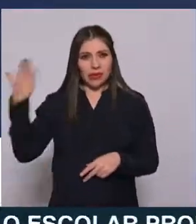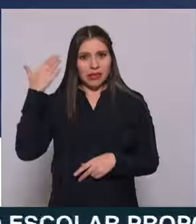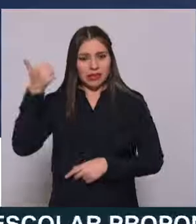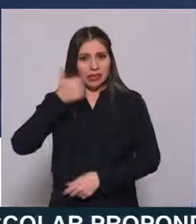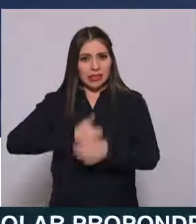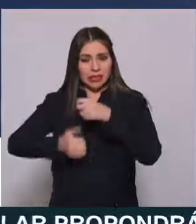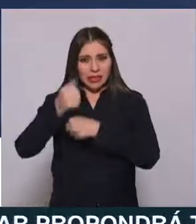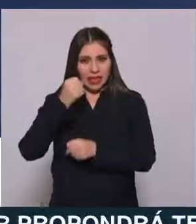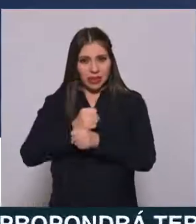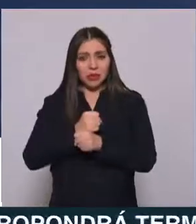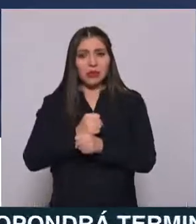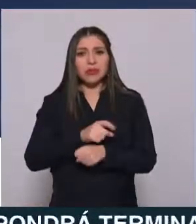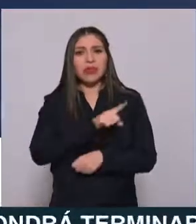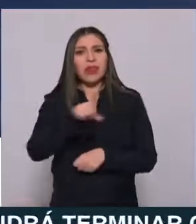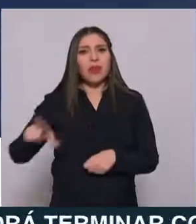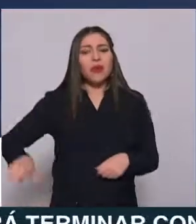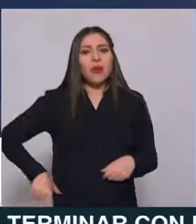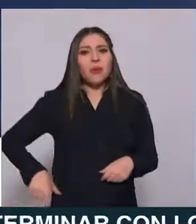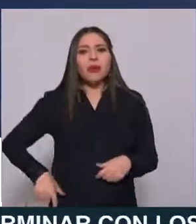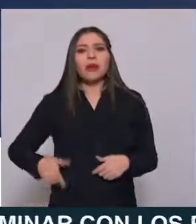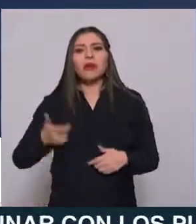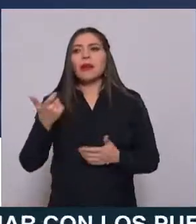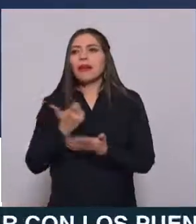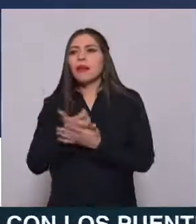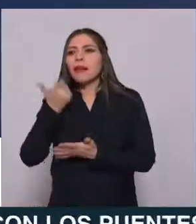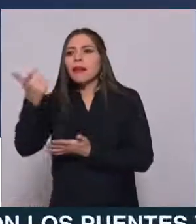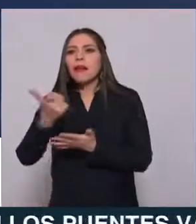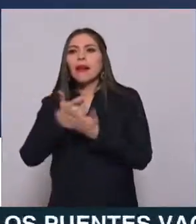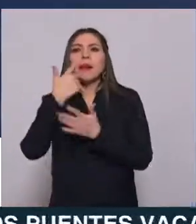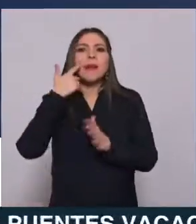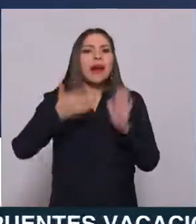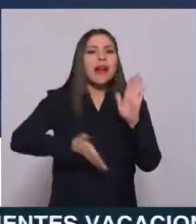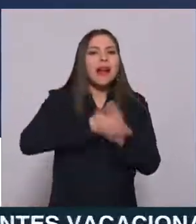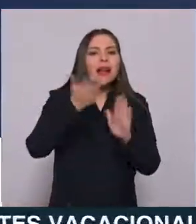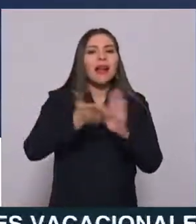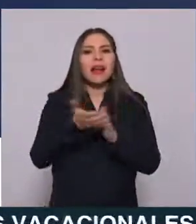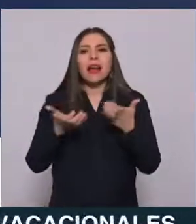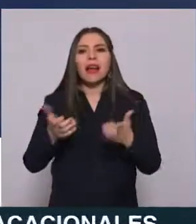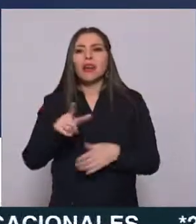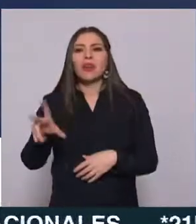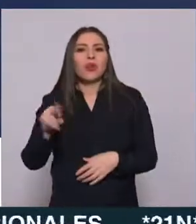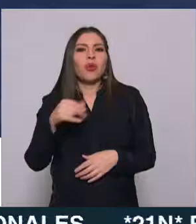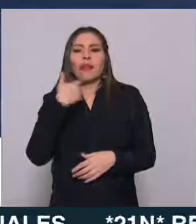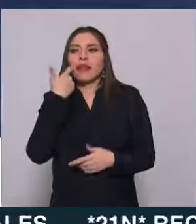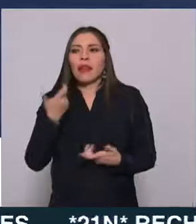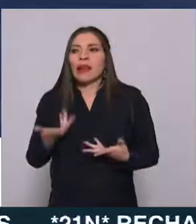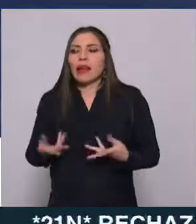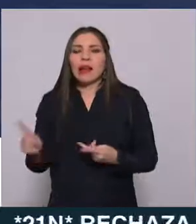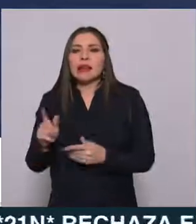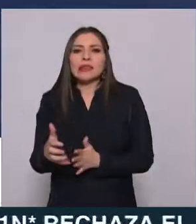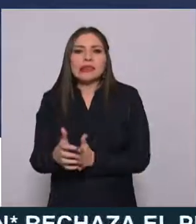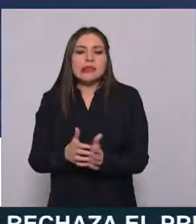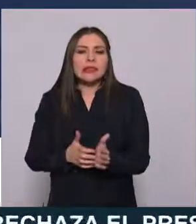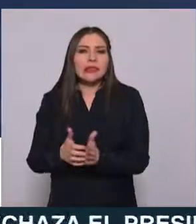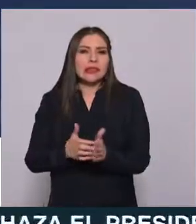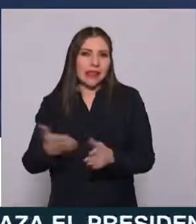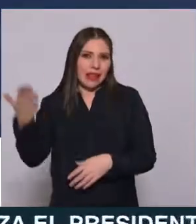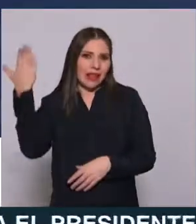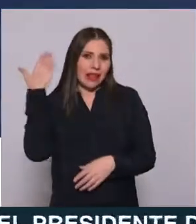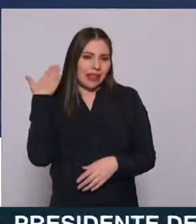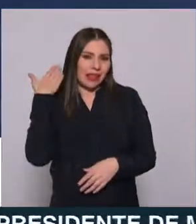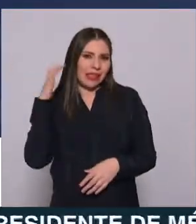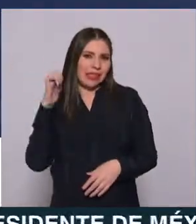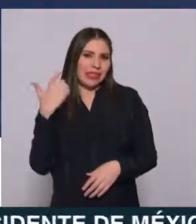gastar en lo público. Si tú te acuerdas, no fue el único caso. El jefe de gobierno empezó en